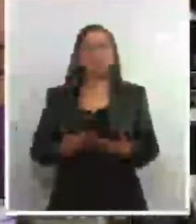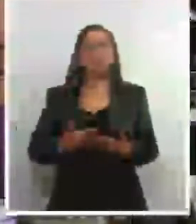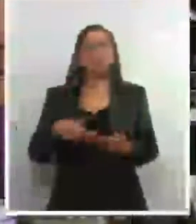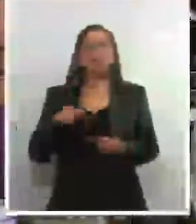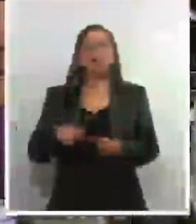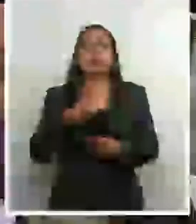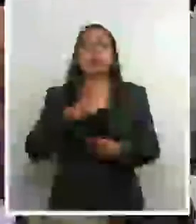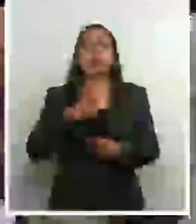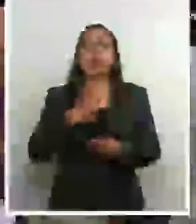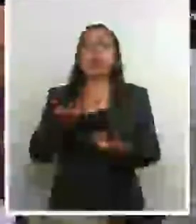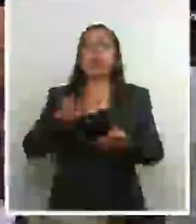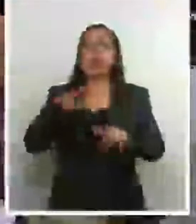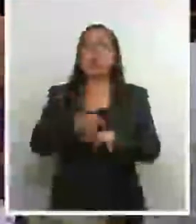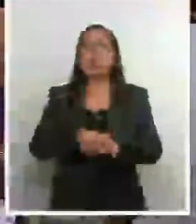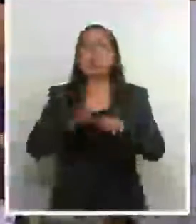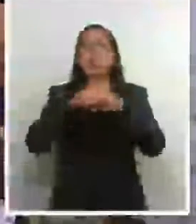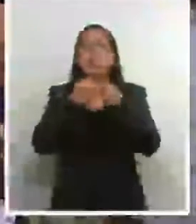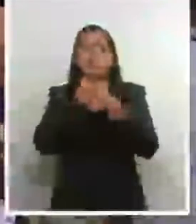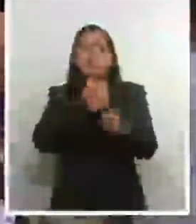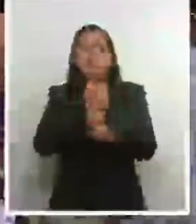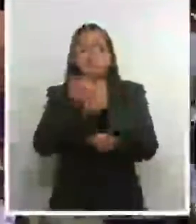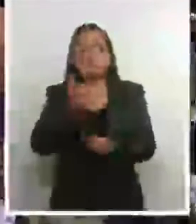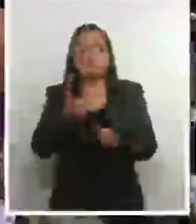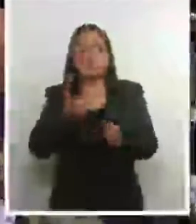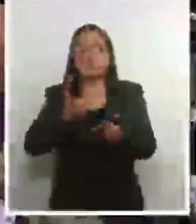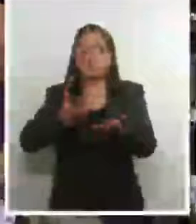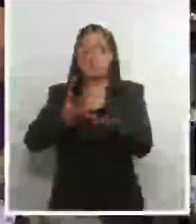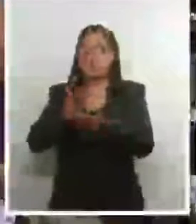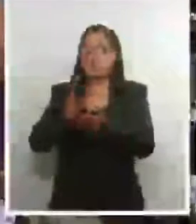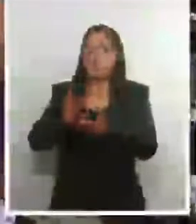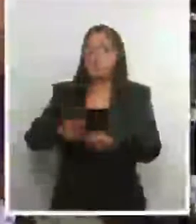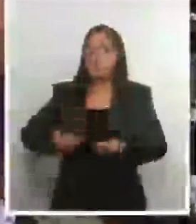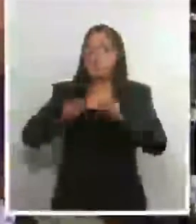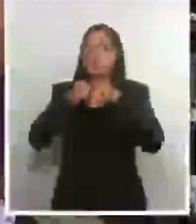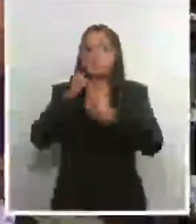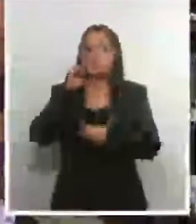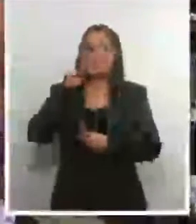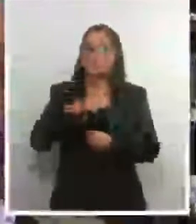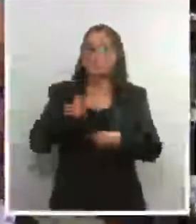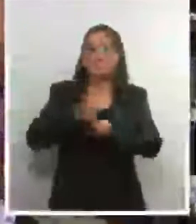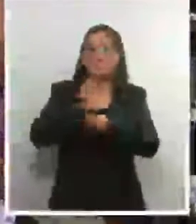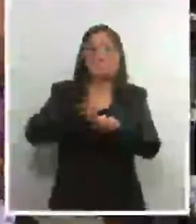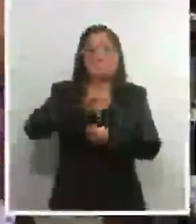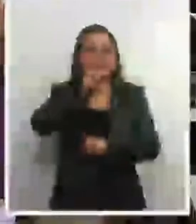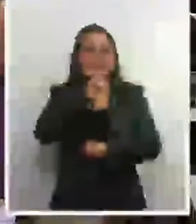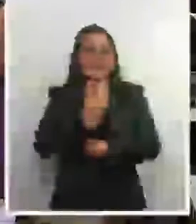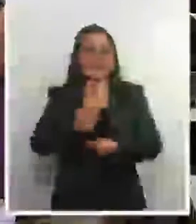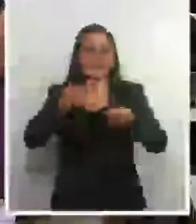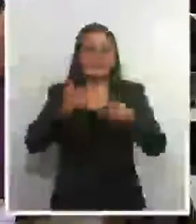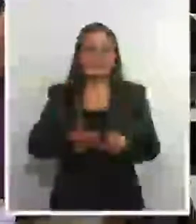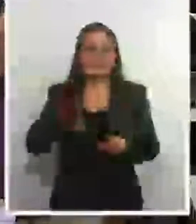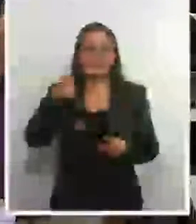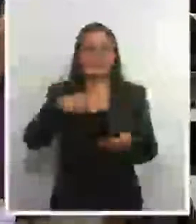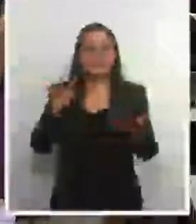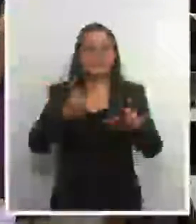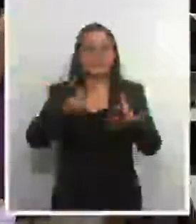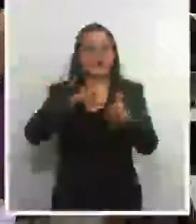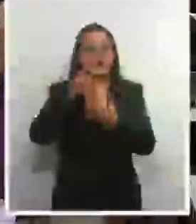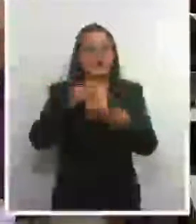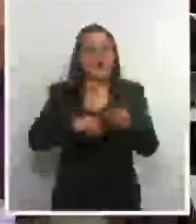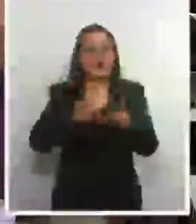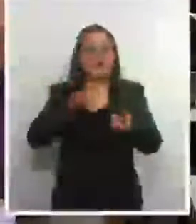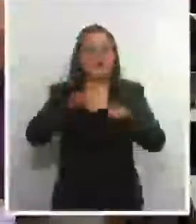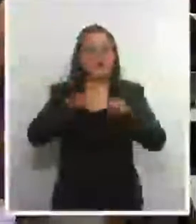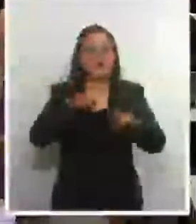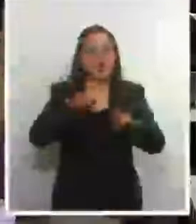reinserción social y el acceso a una vida libre de violencia. En la planeación, ejecución,